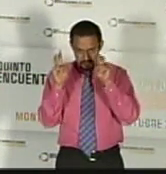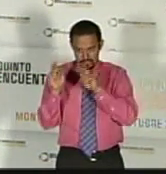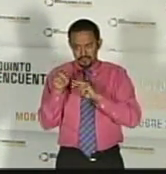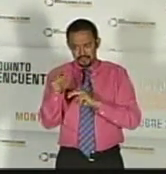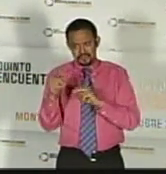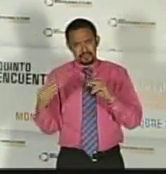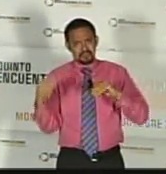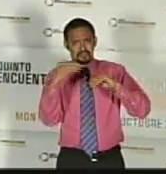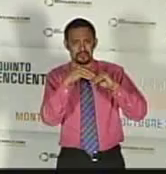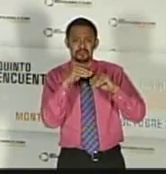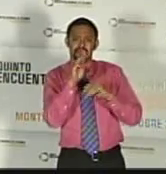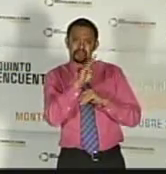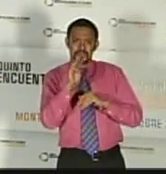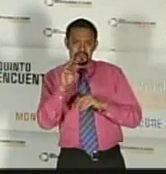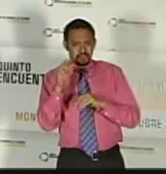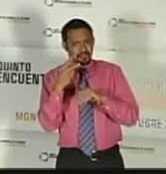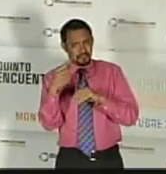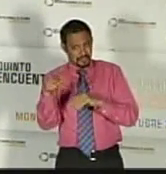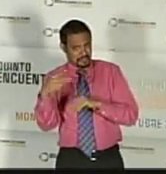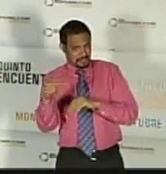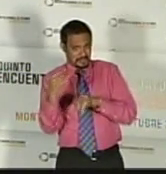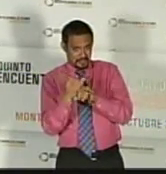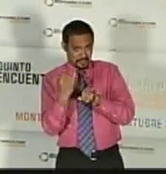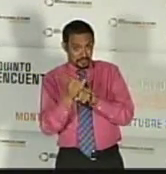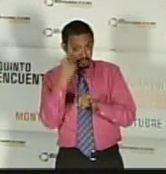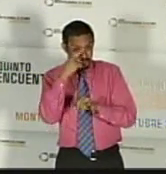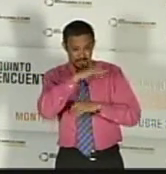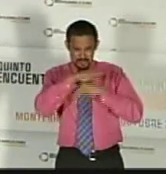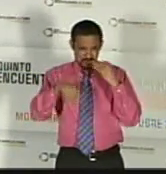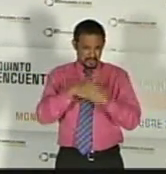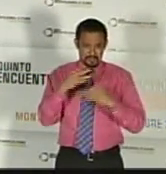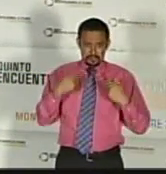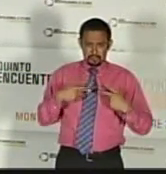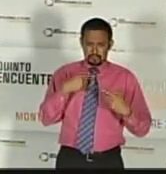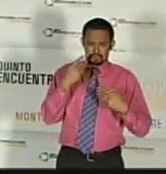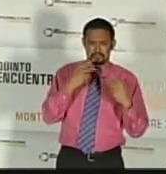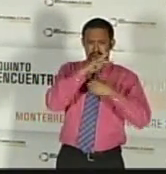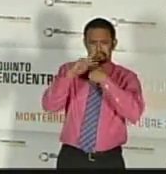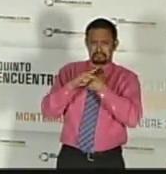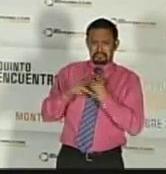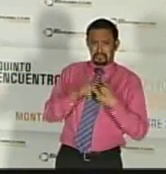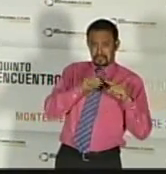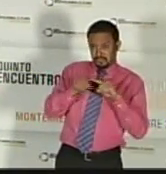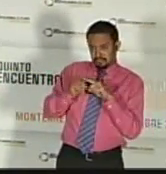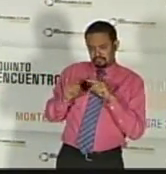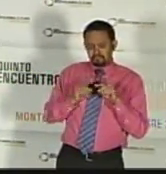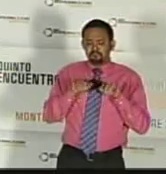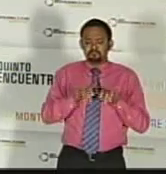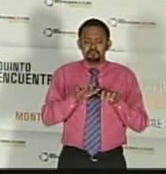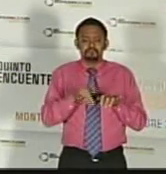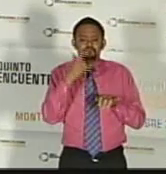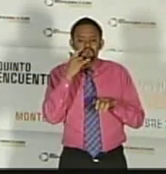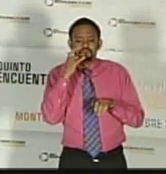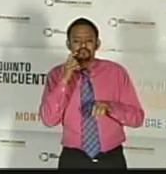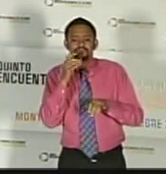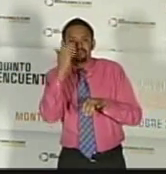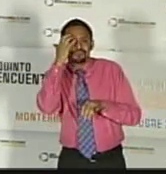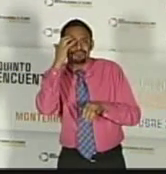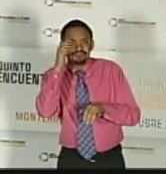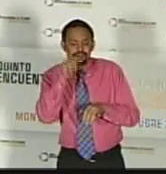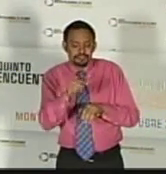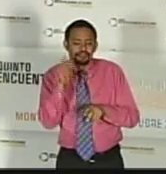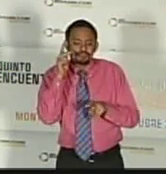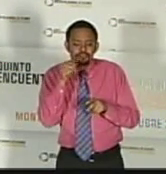su website ahí para que todo el mundo del mundo conozca su trabajo. Y luego podríamos entrevistarlo de vez en cuando